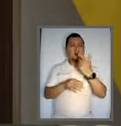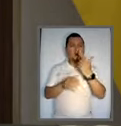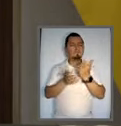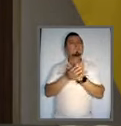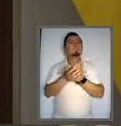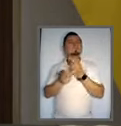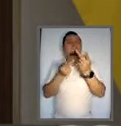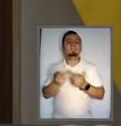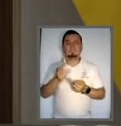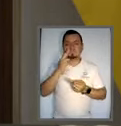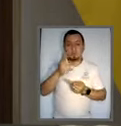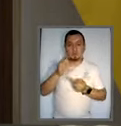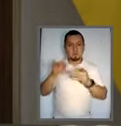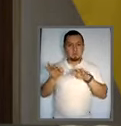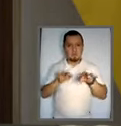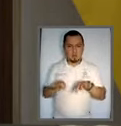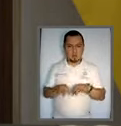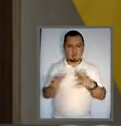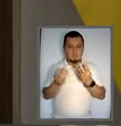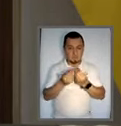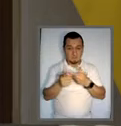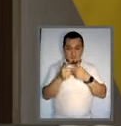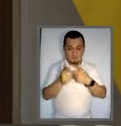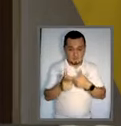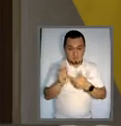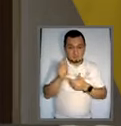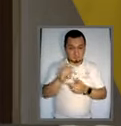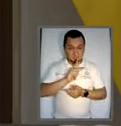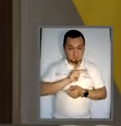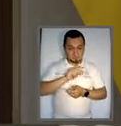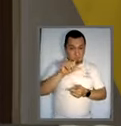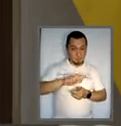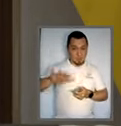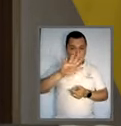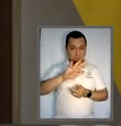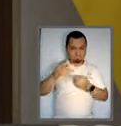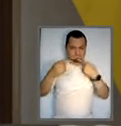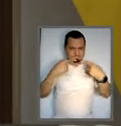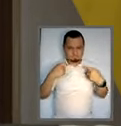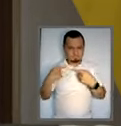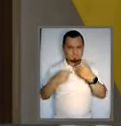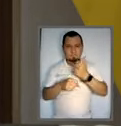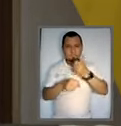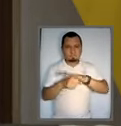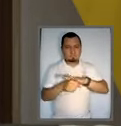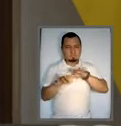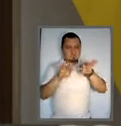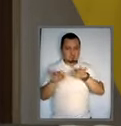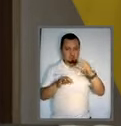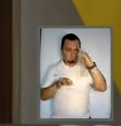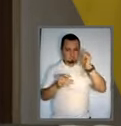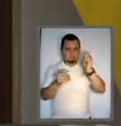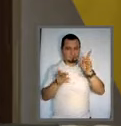profundidad en muchos frentes de trabajo, pero todavía no estamos en esa etapa. Hoy lo que estamos haciendo es ir administrando la toma de